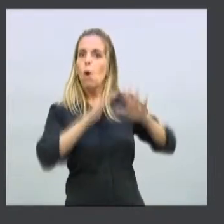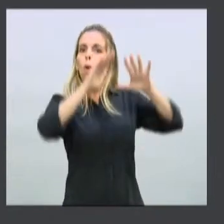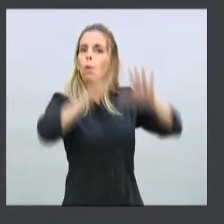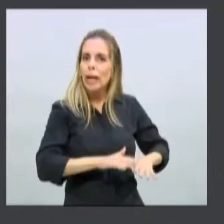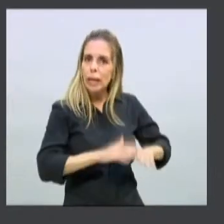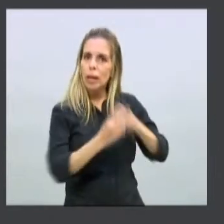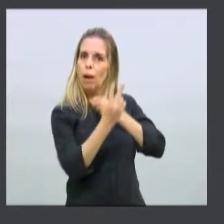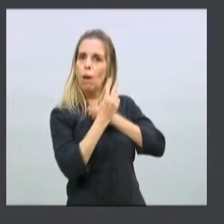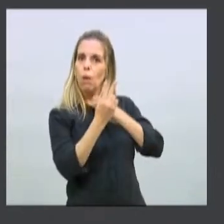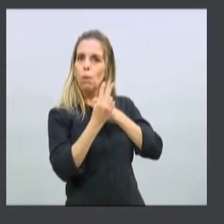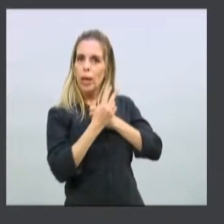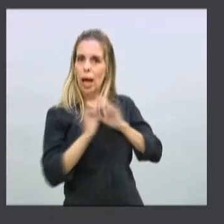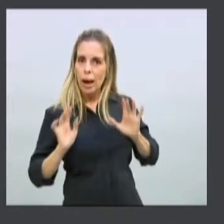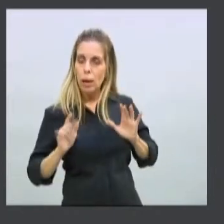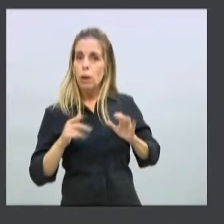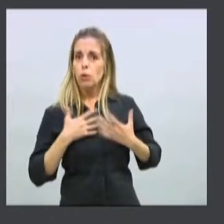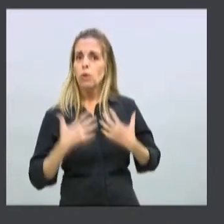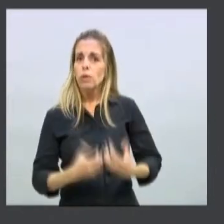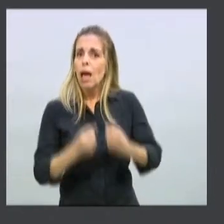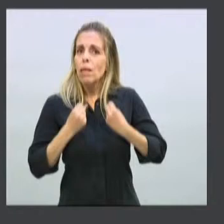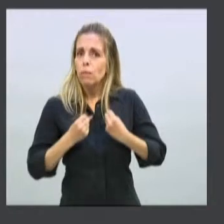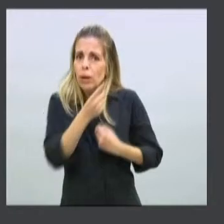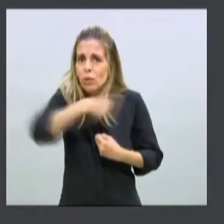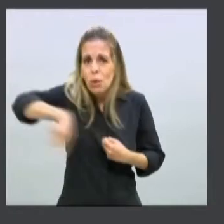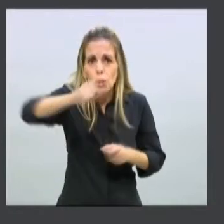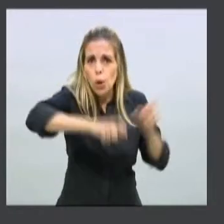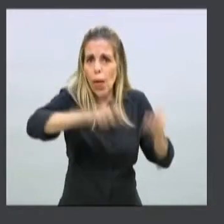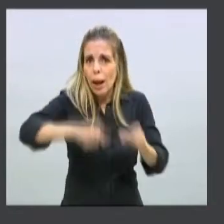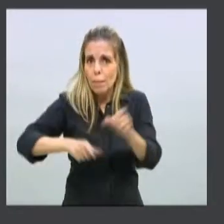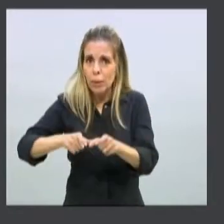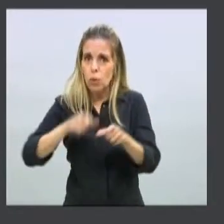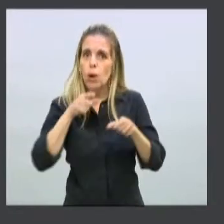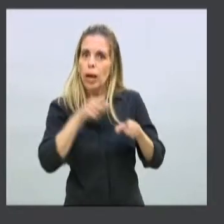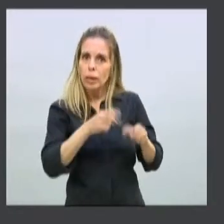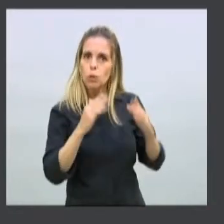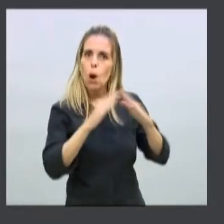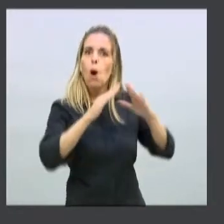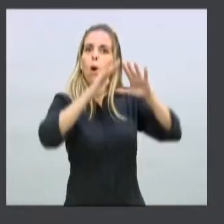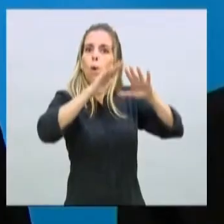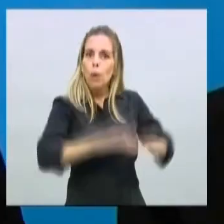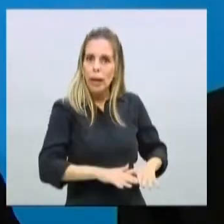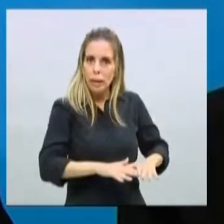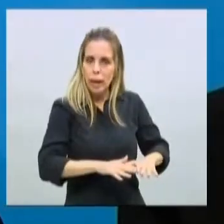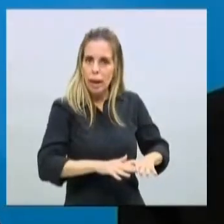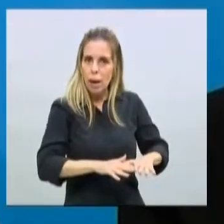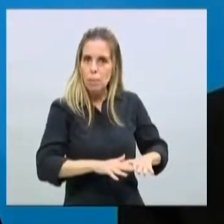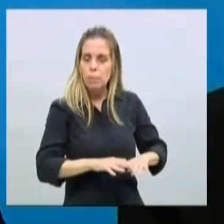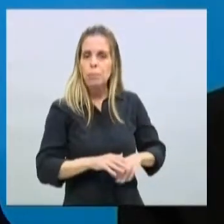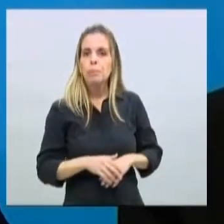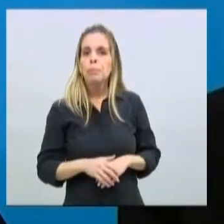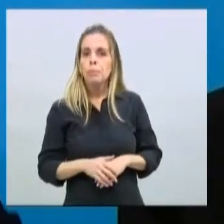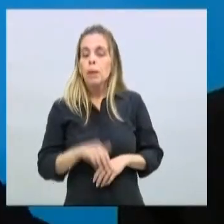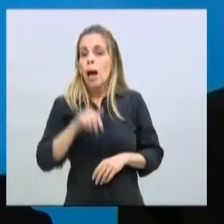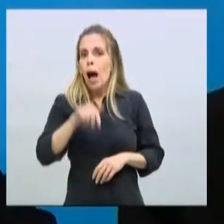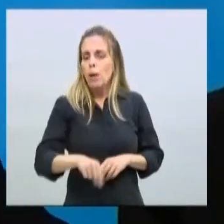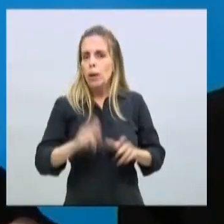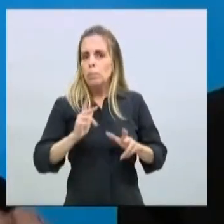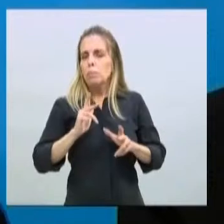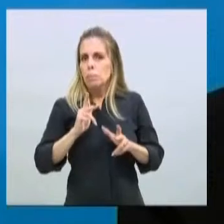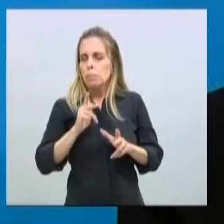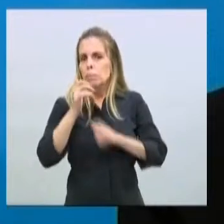y bueno, con el esfuerzo que hacemos con la cuarentena. Ahora bien, digo